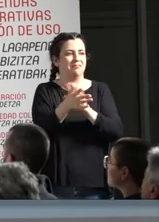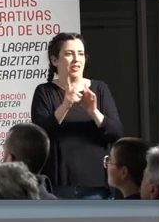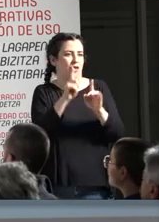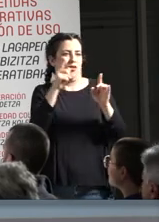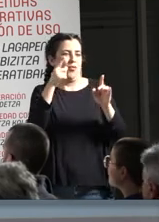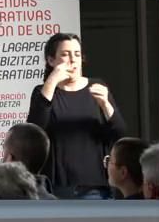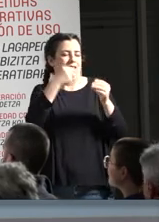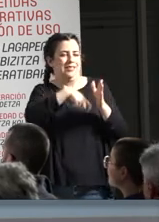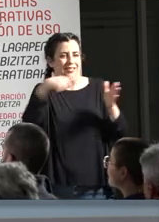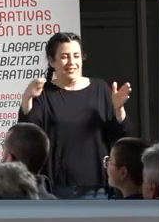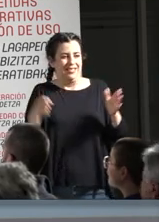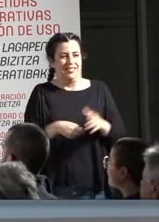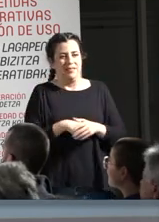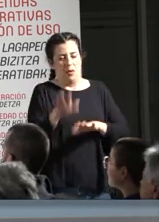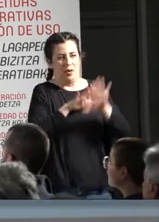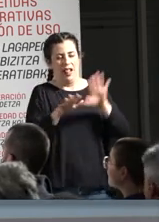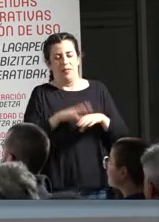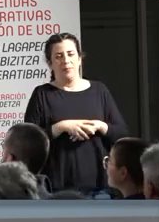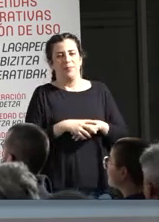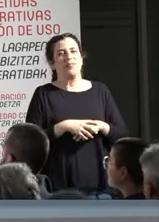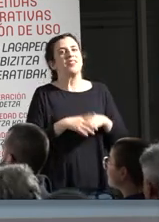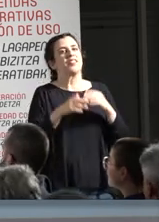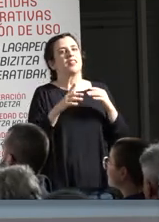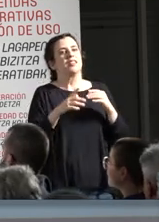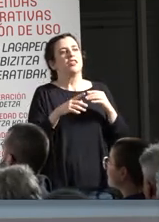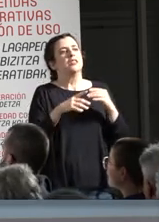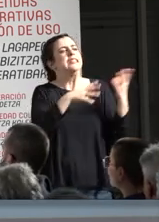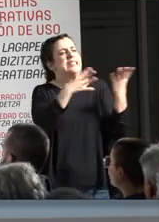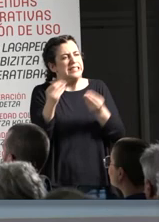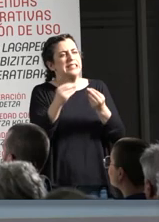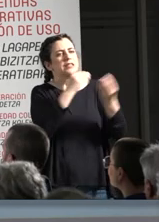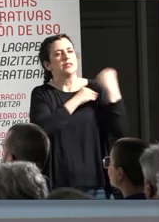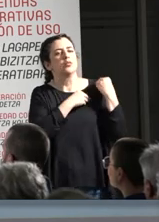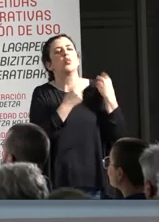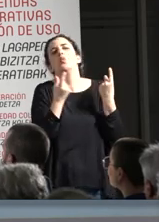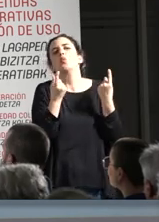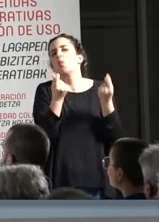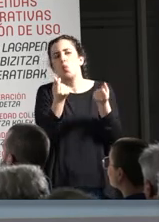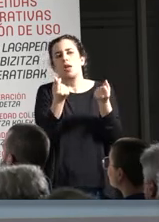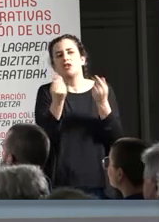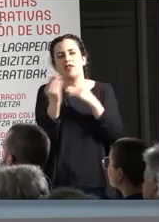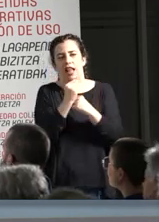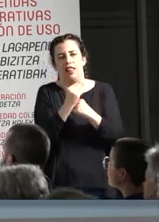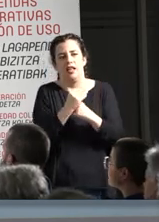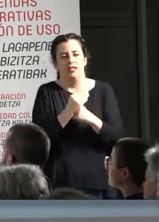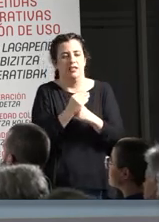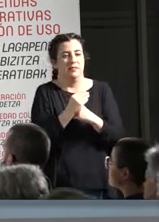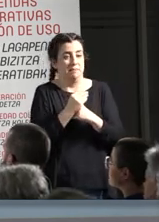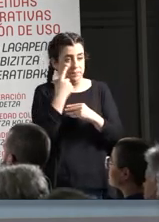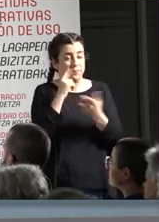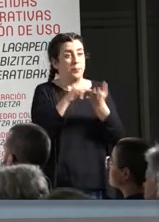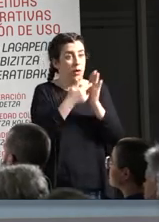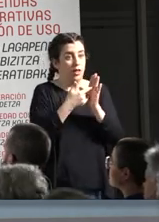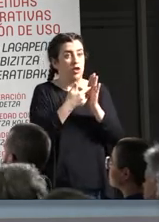mucho lío. Lo que todo el mundo pregunta siempre, ¿no? ¿Cuánto se financia? Pues de los